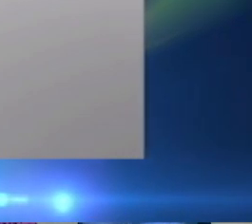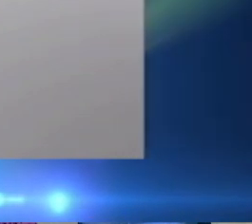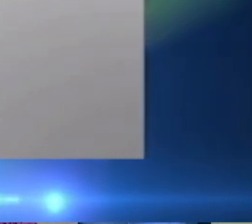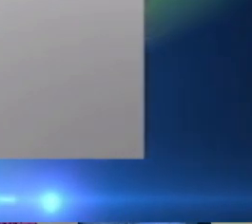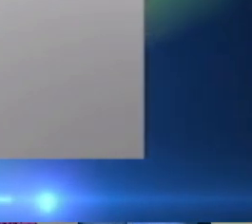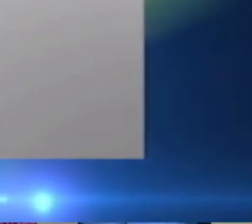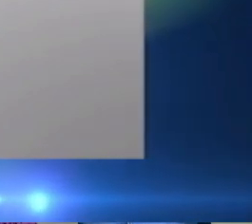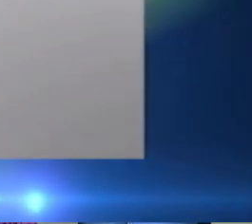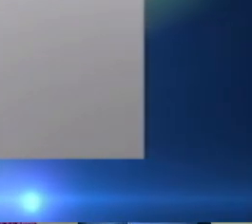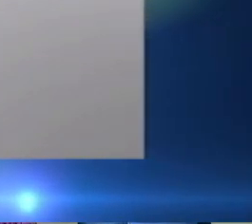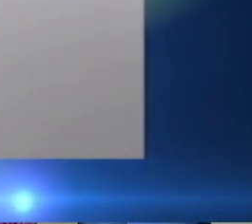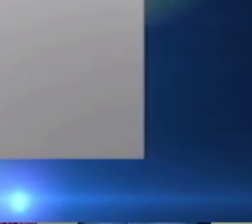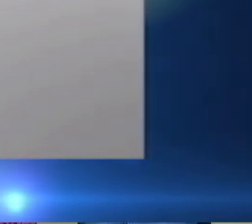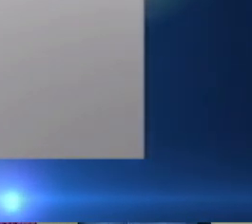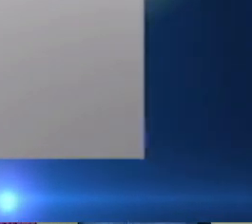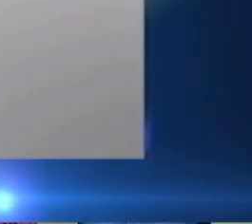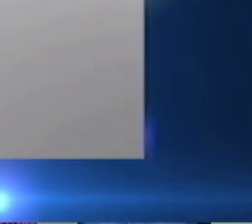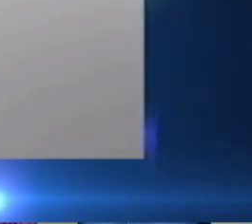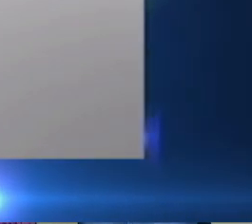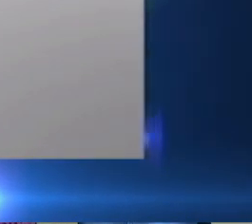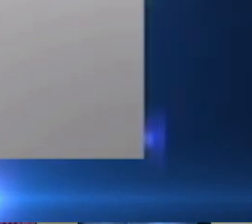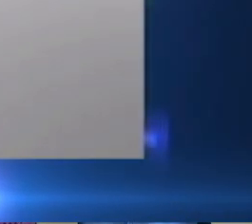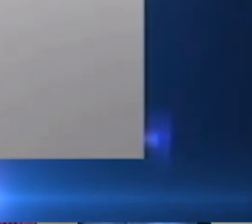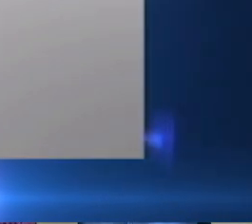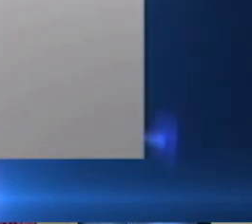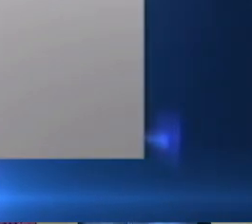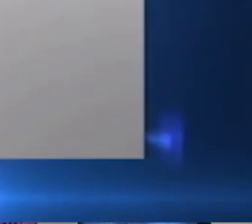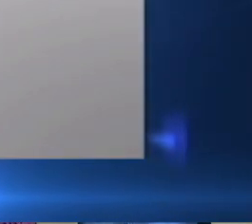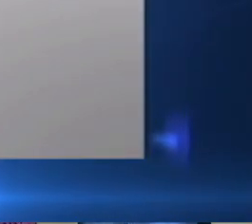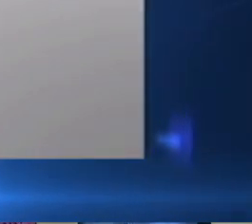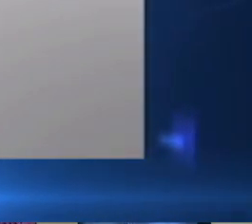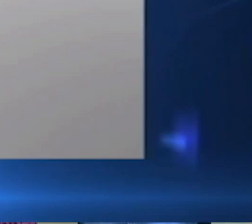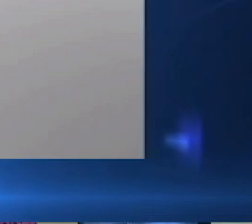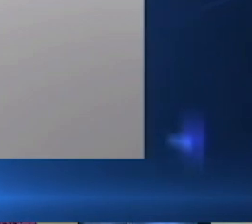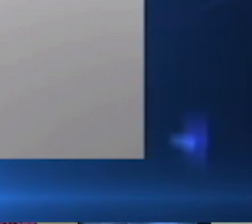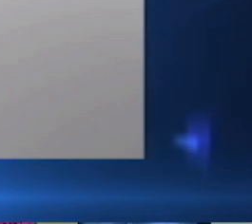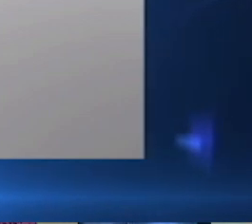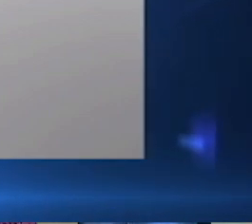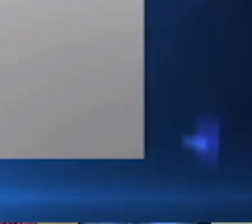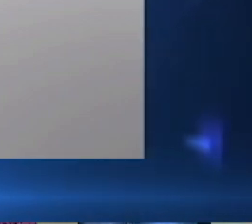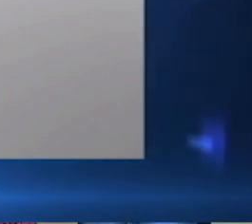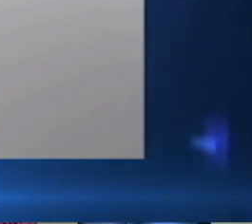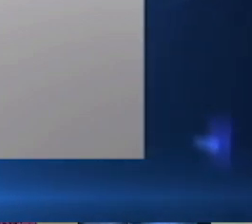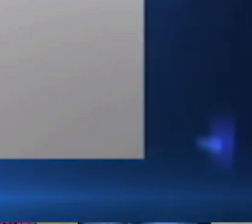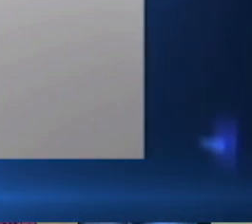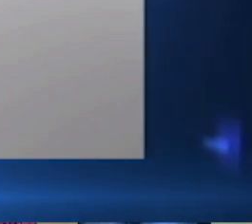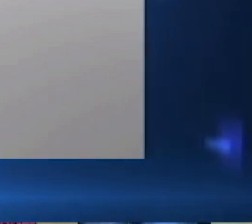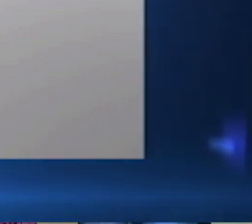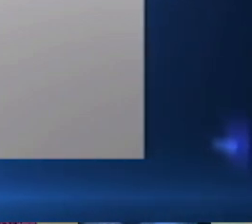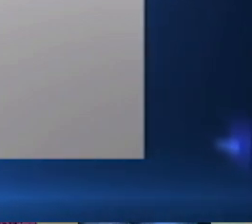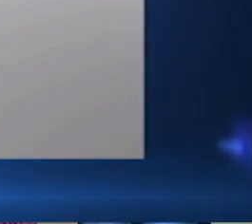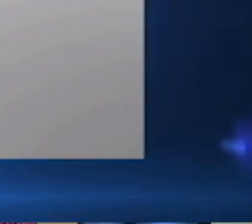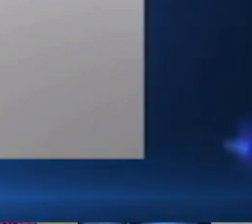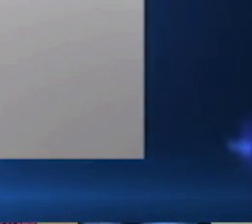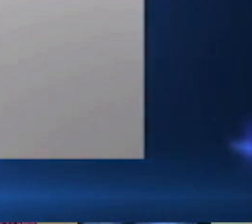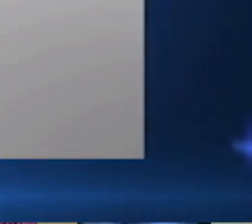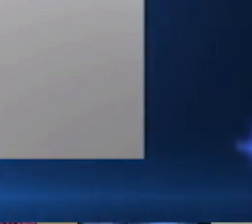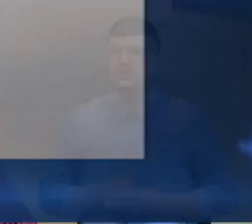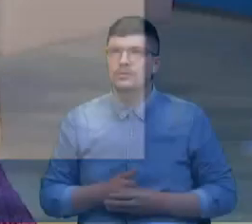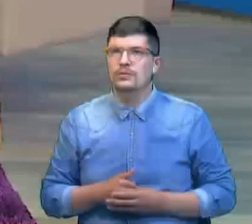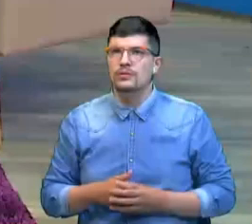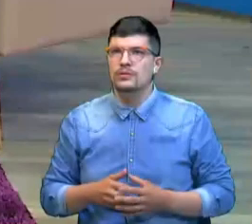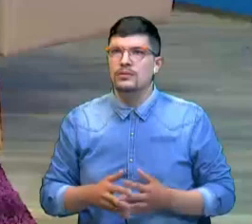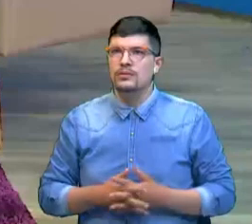cuando estuve en rehabilitación me terminaron varias veces el contrato y me lo renovaban a los días. Por una